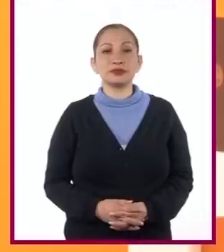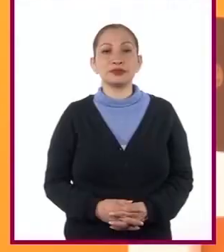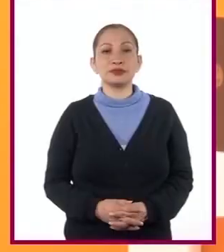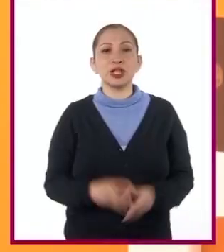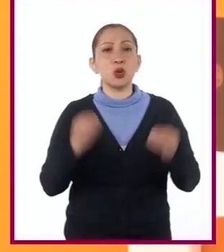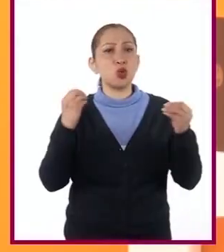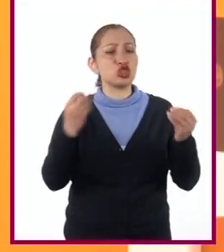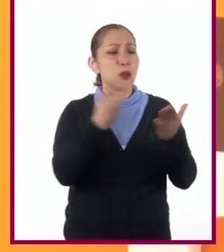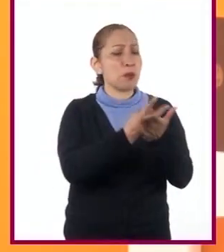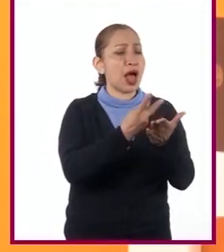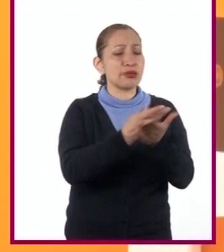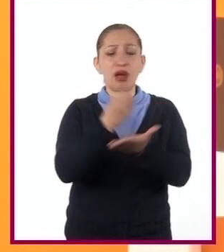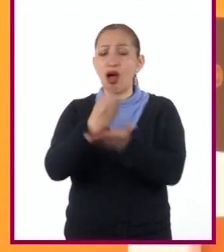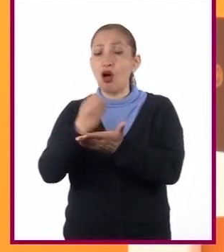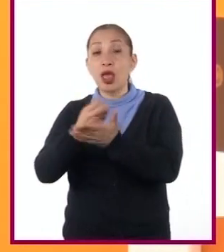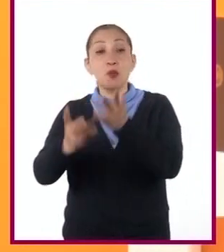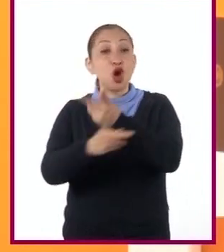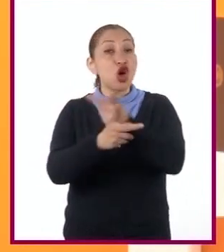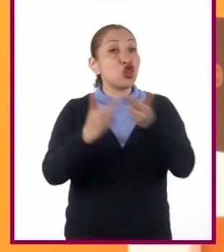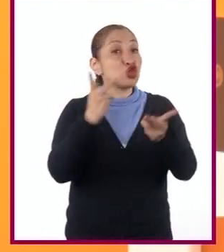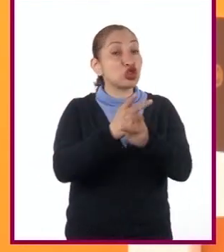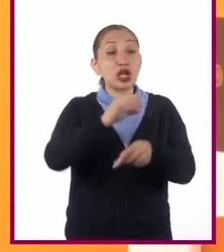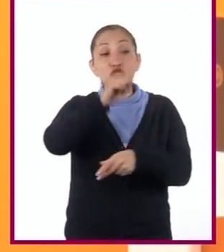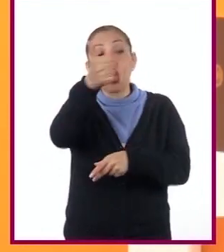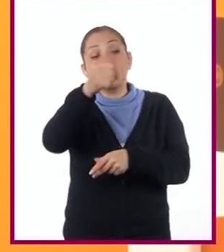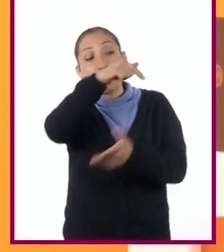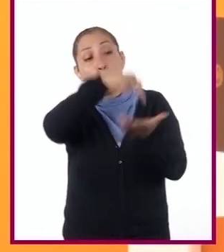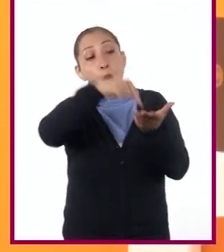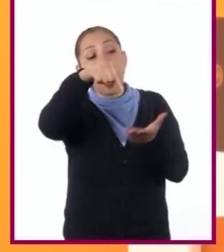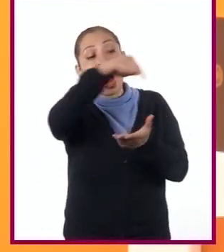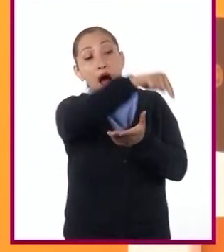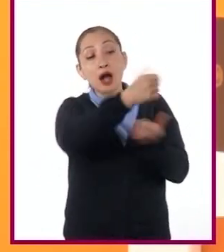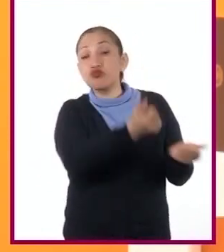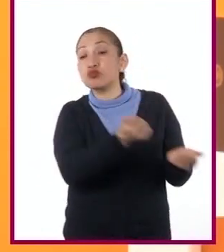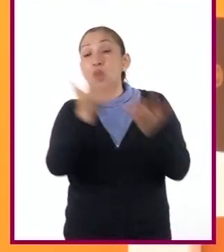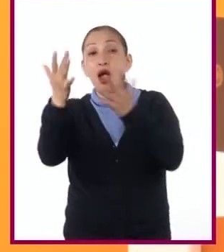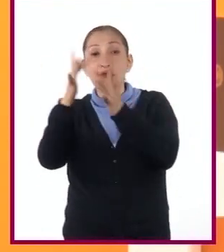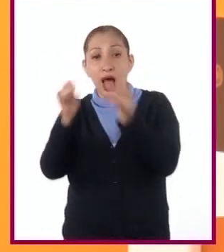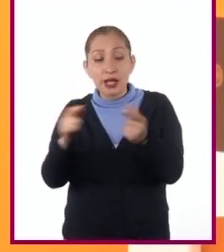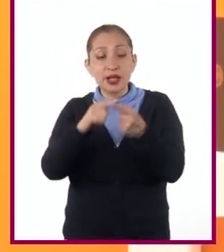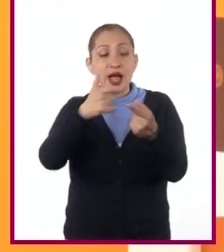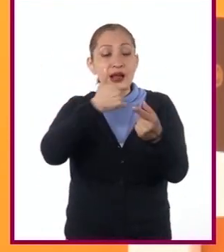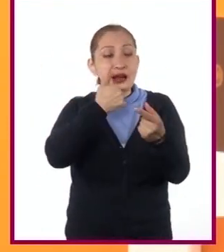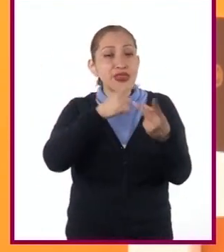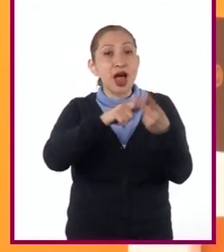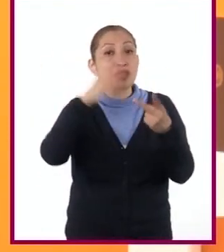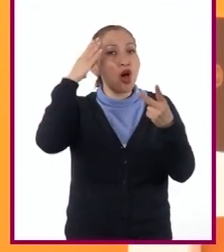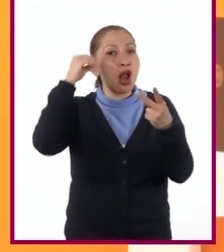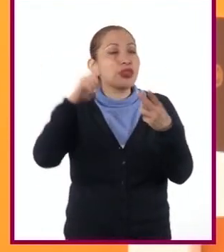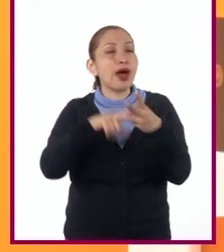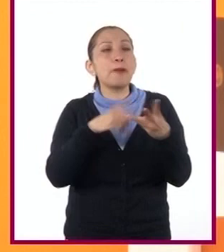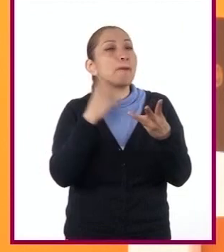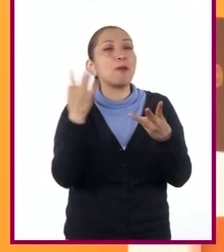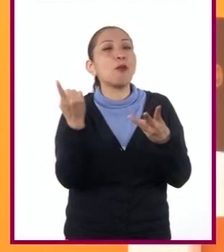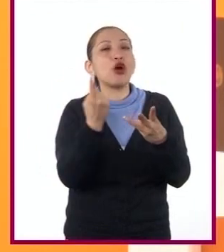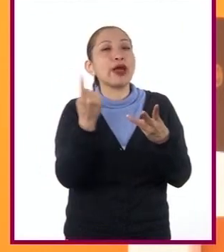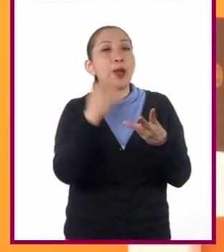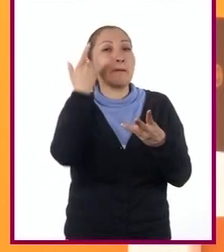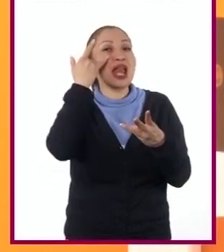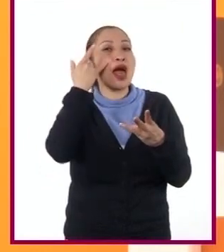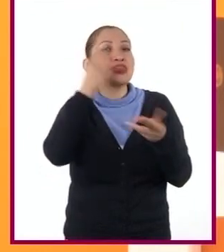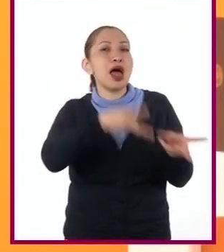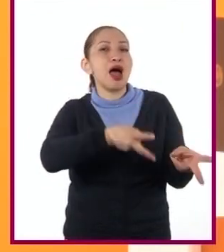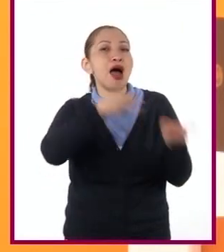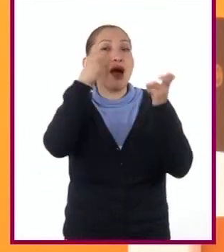Mucha plata y oro y productos de otras culturas fueron a parar a Francia, Inglaterra y Holanda debido a la